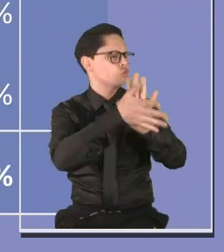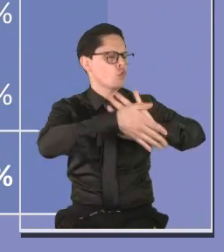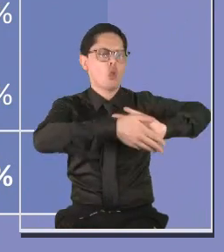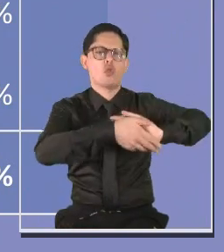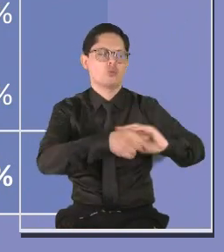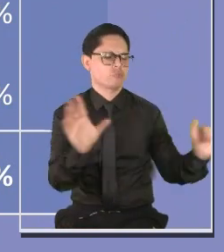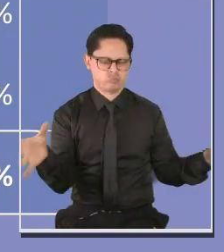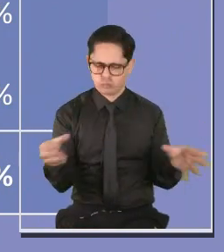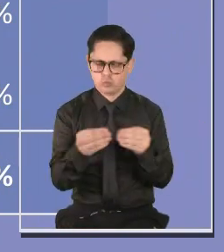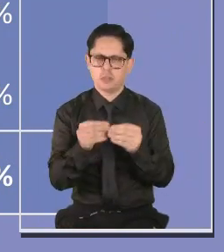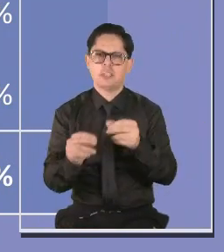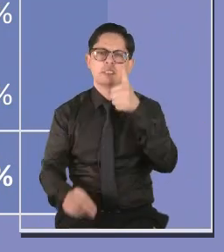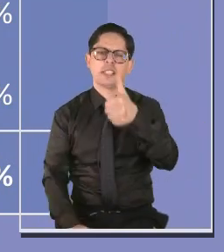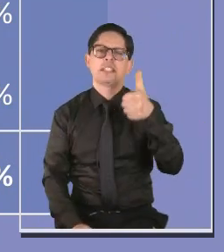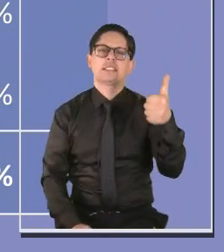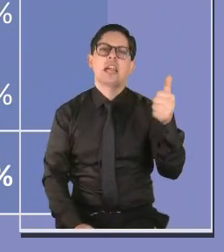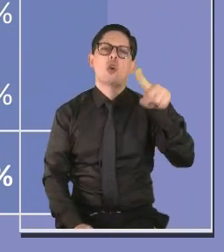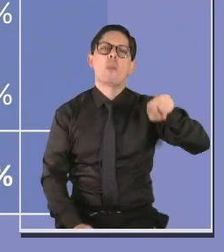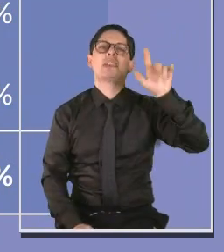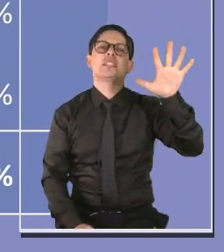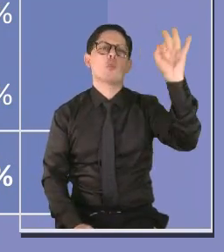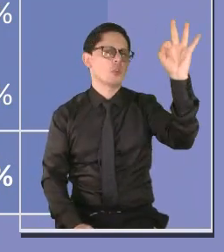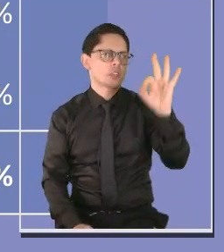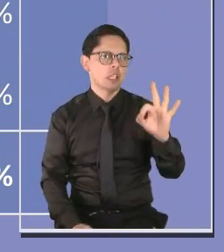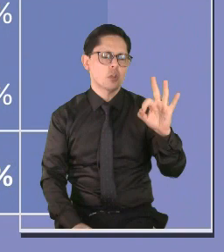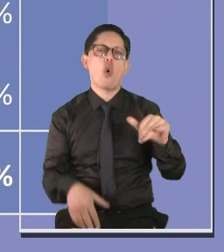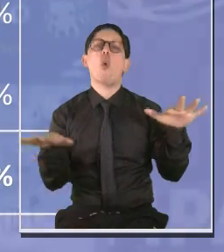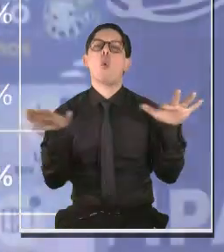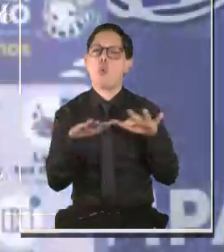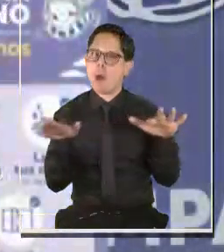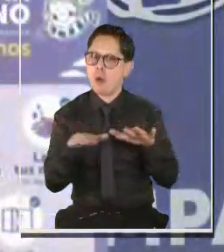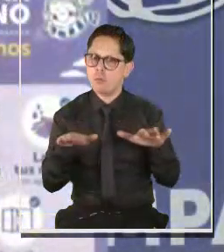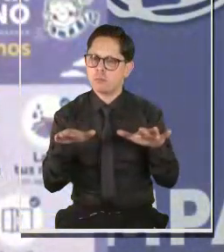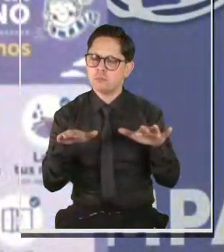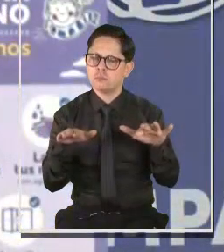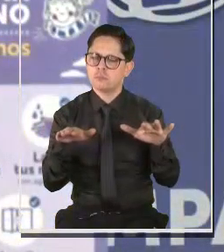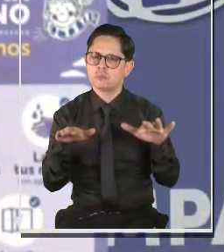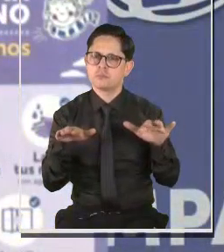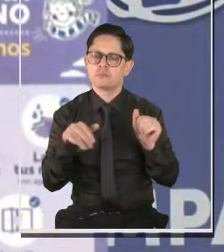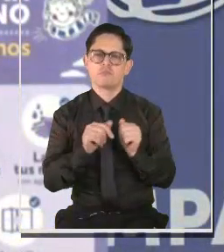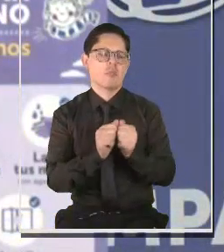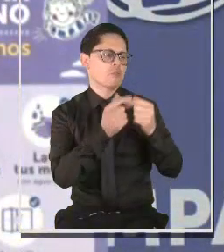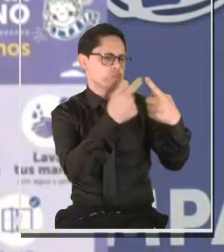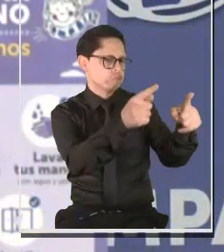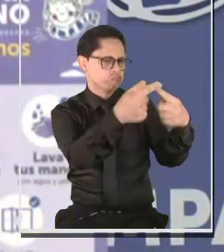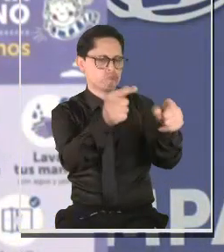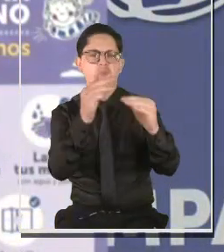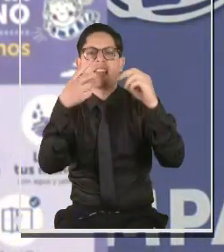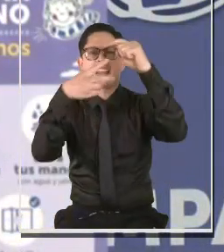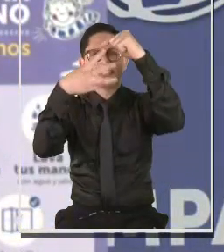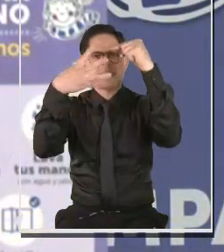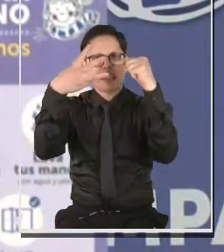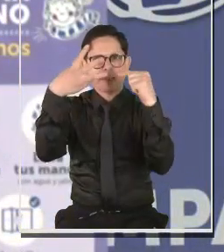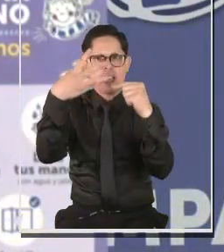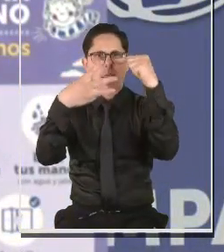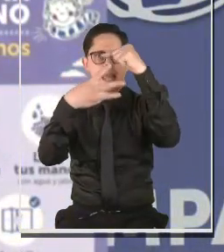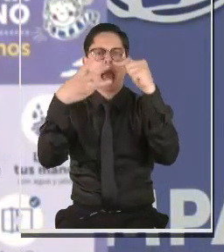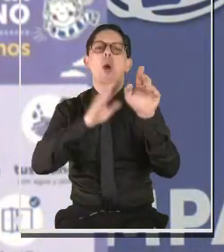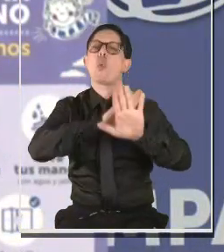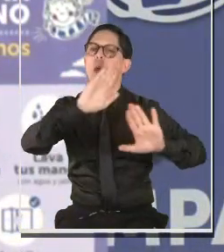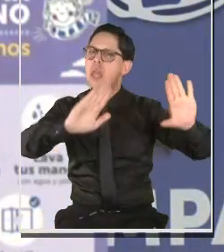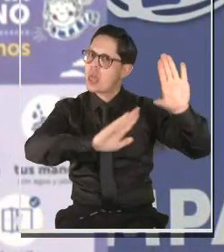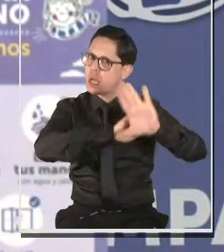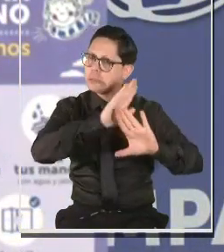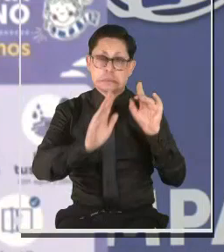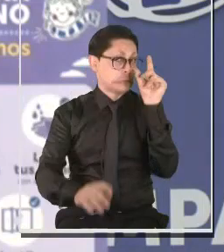hace un 66,5% de ocupación en los distintos niveles de cuidado